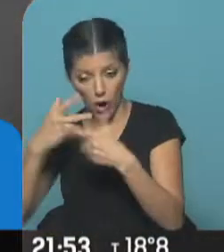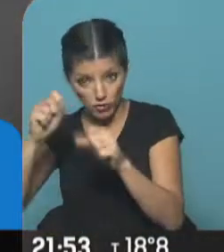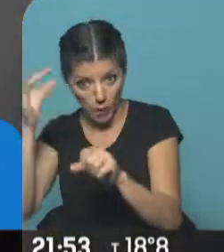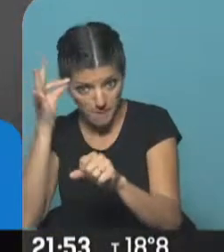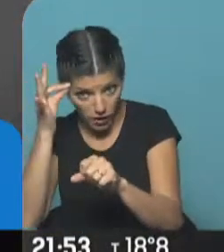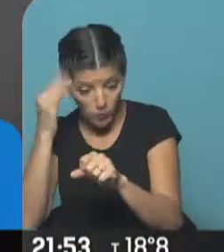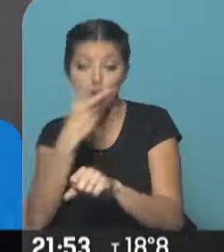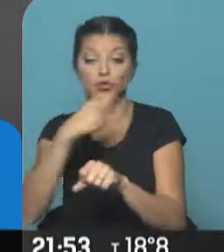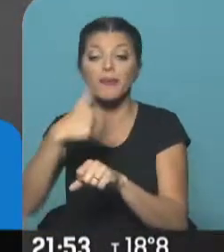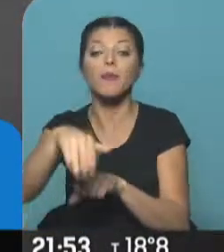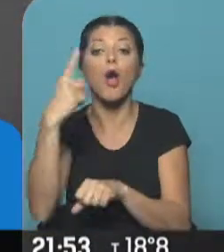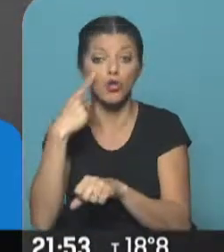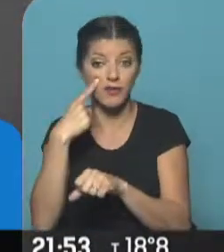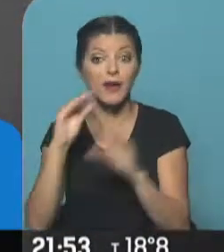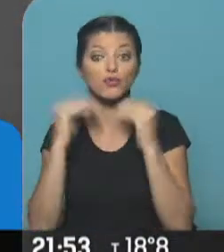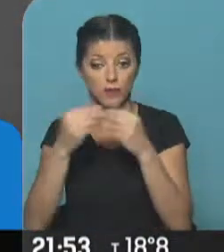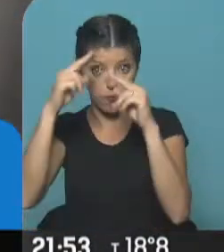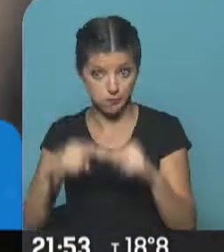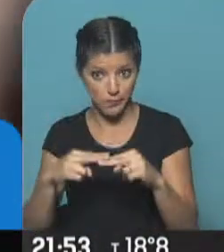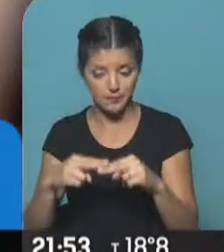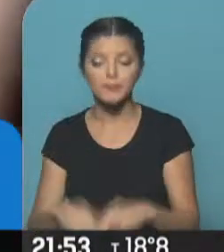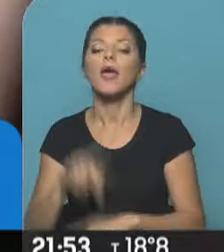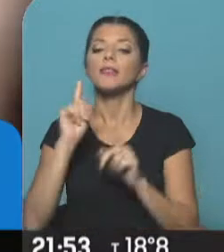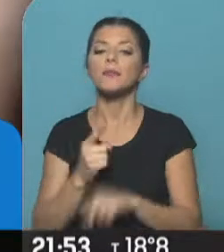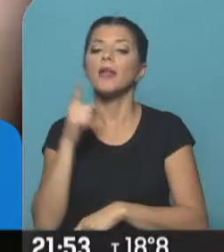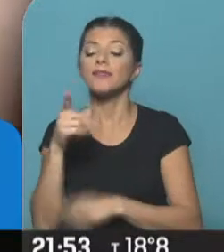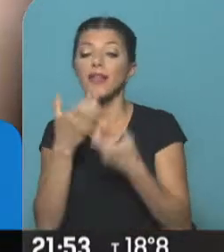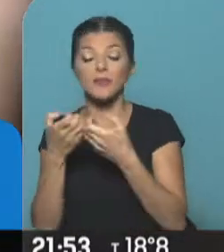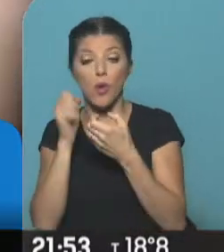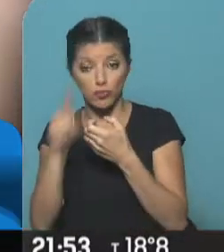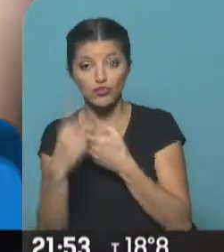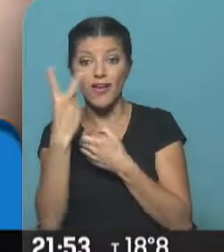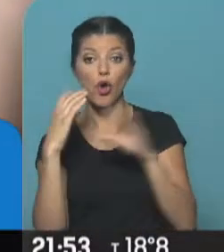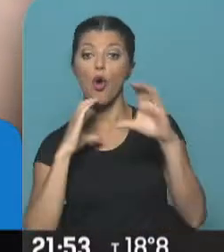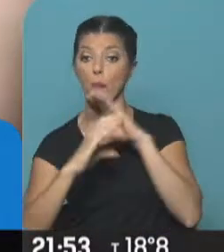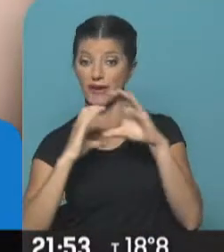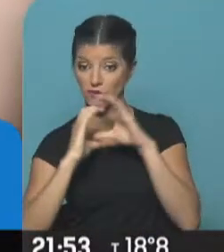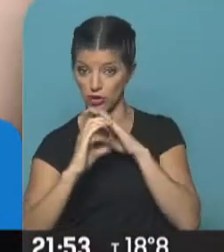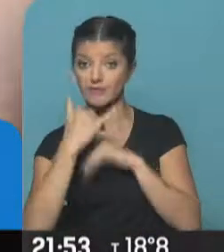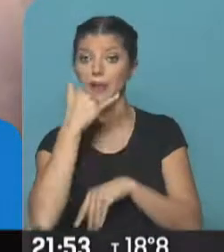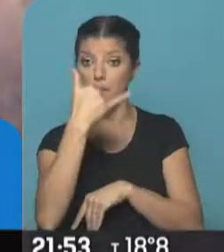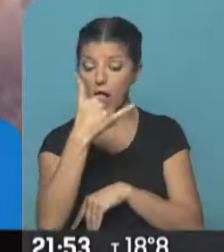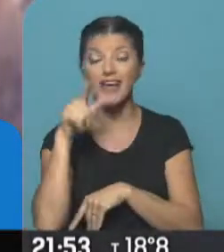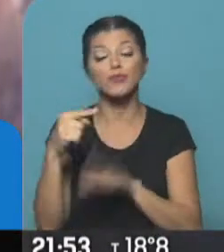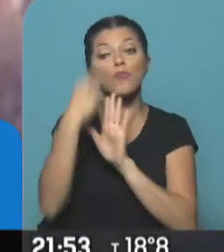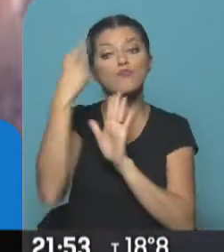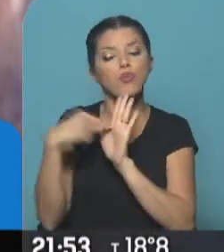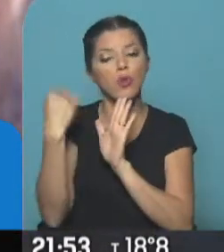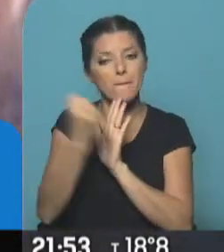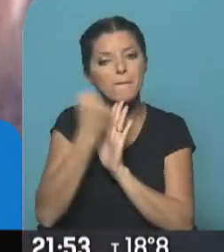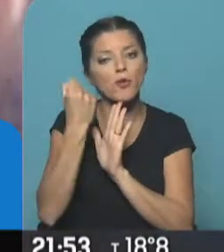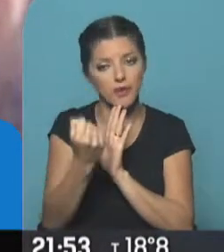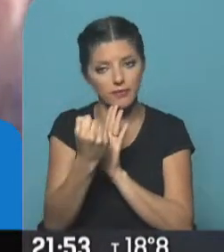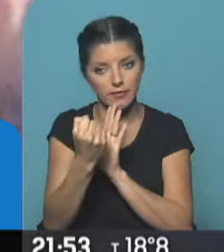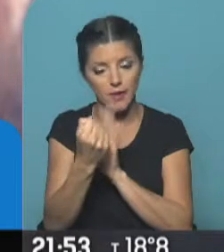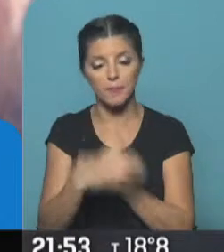varias comunicaciones telefónicas desde 2 celulares, propiedad del joven desaparecido en Chubut, Santiago Maldonado, que son elementos claves en el expediente que lleva adelante